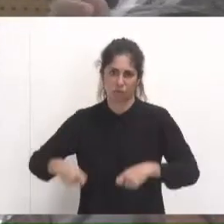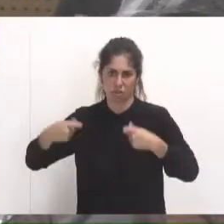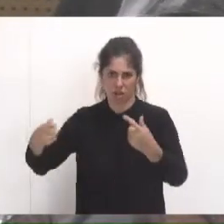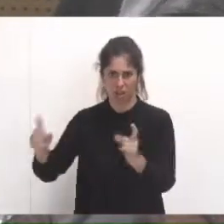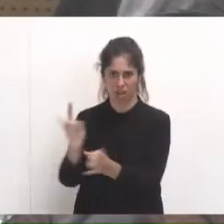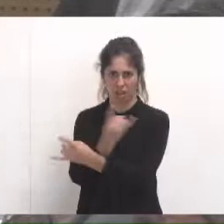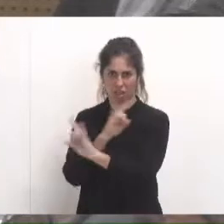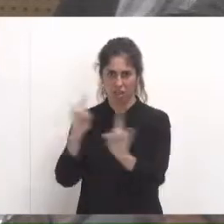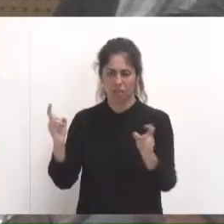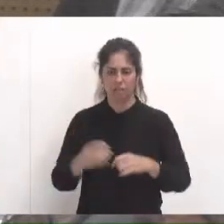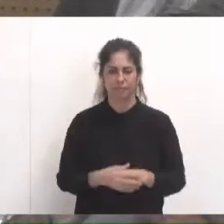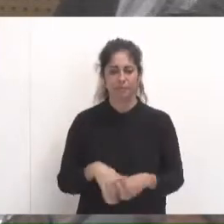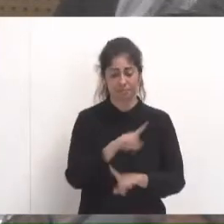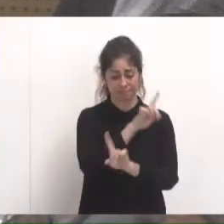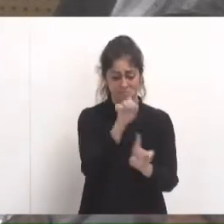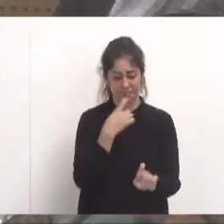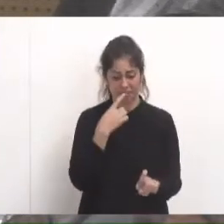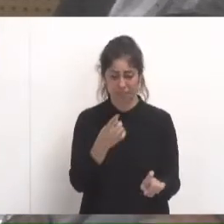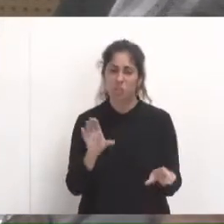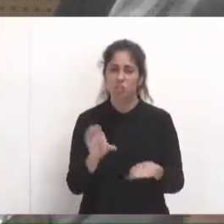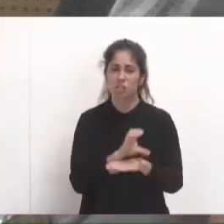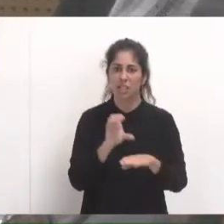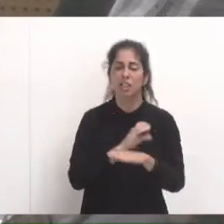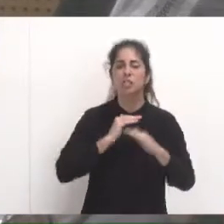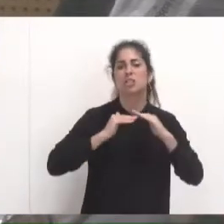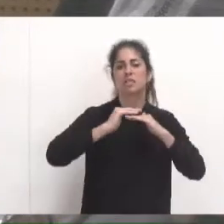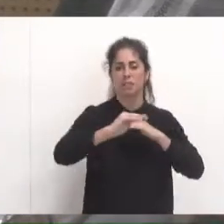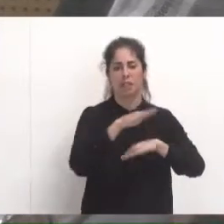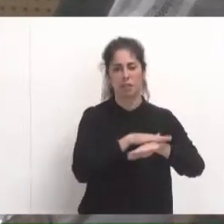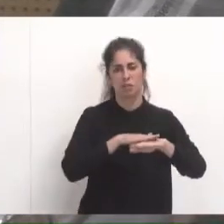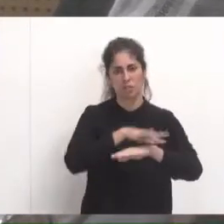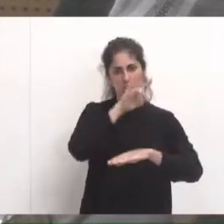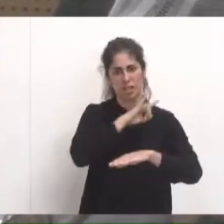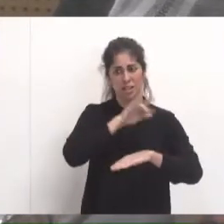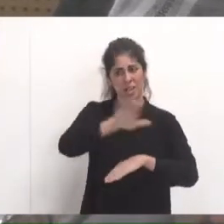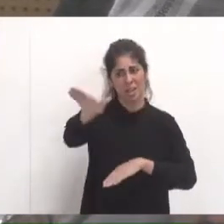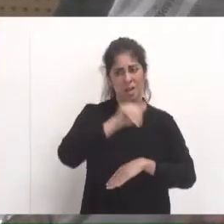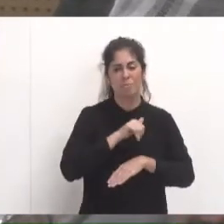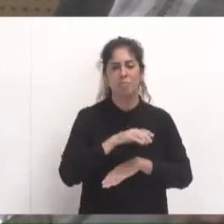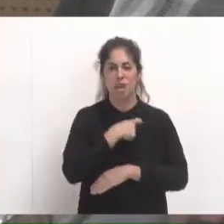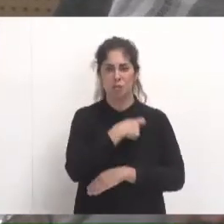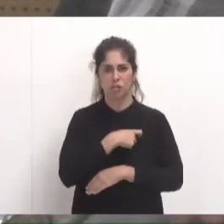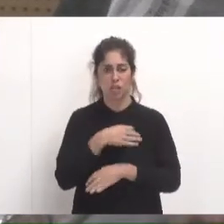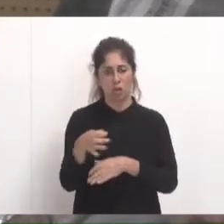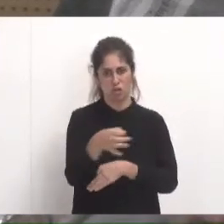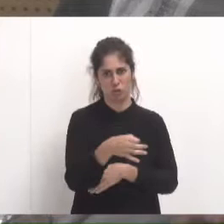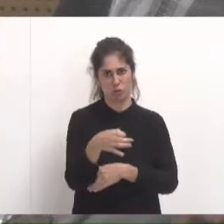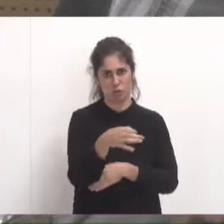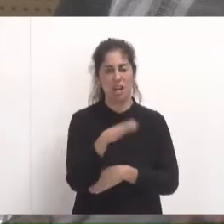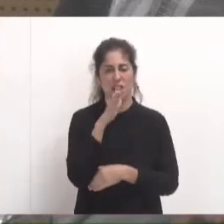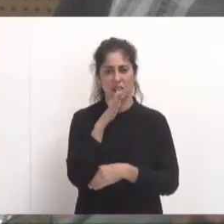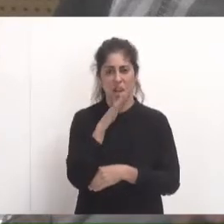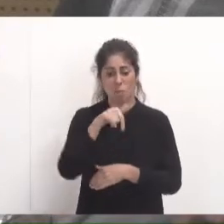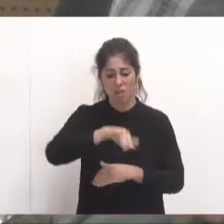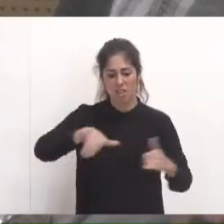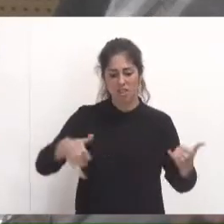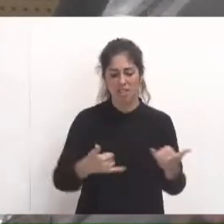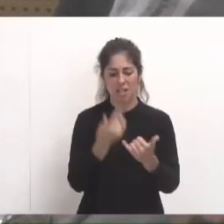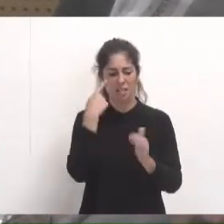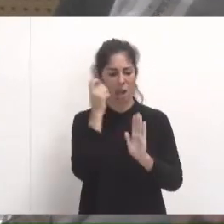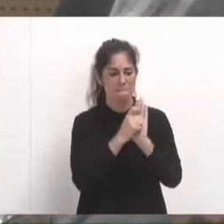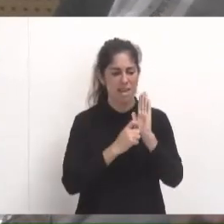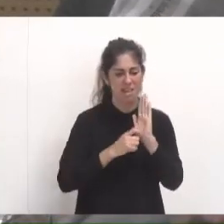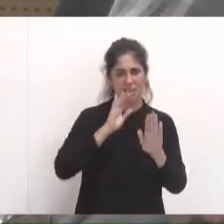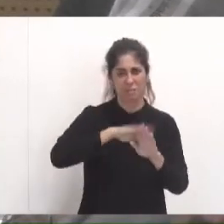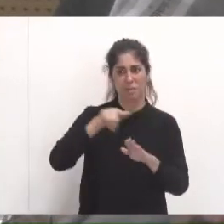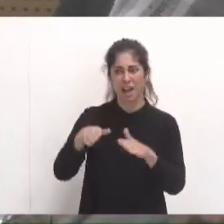en la pregunta, la Consejería de Sostenibilidad del Gobierno de Canarias ha requerido al Consejo Insular de Aguas de Tenerife que adopte las medidas necesarias para impedir el paso